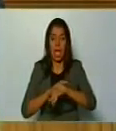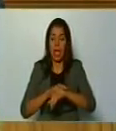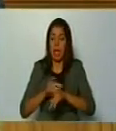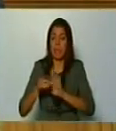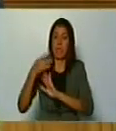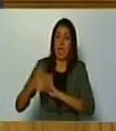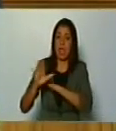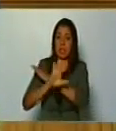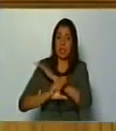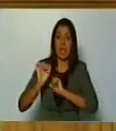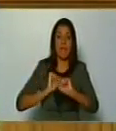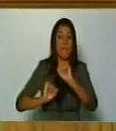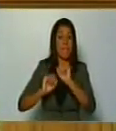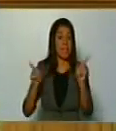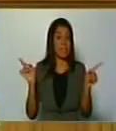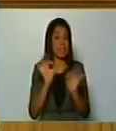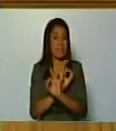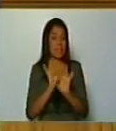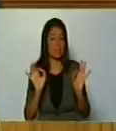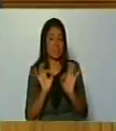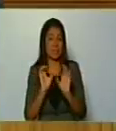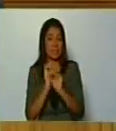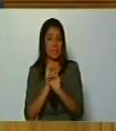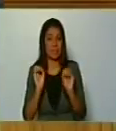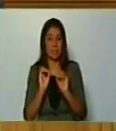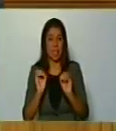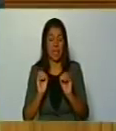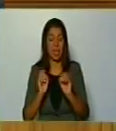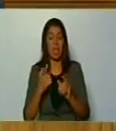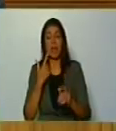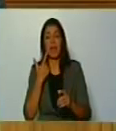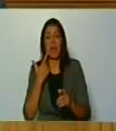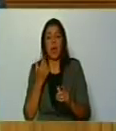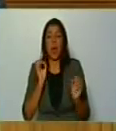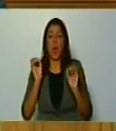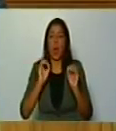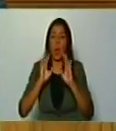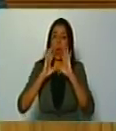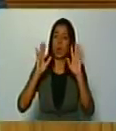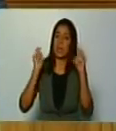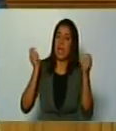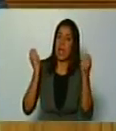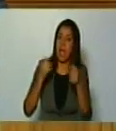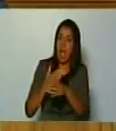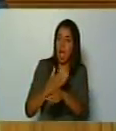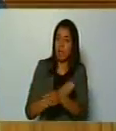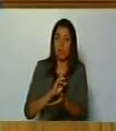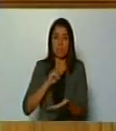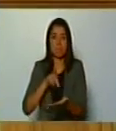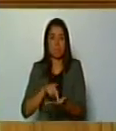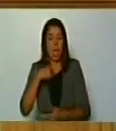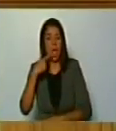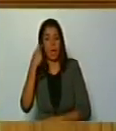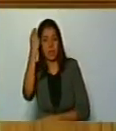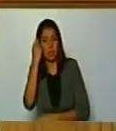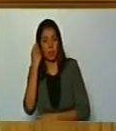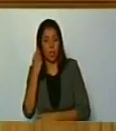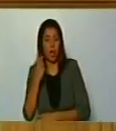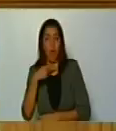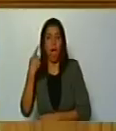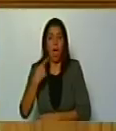defensa, sin que mediara ni siquiera declaraciones previas de estos parlamentarios para poder